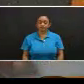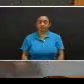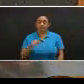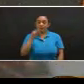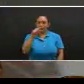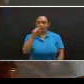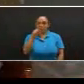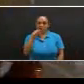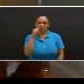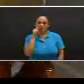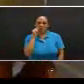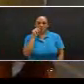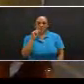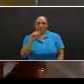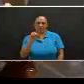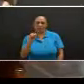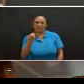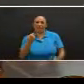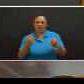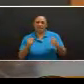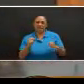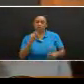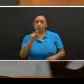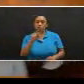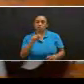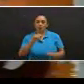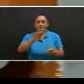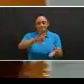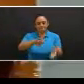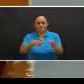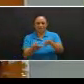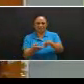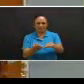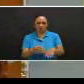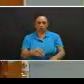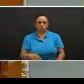Ese hombre que hizo eso, mátenlo.